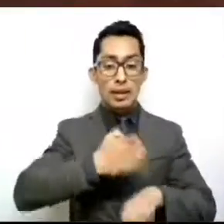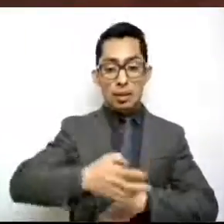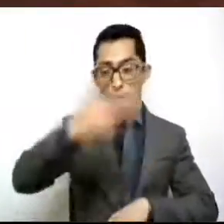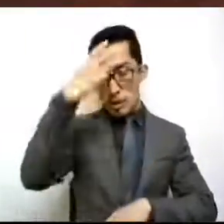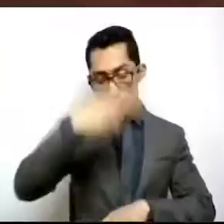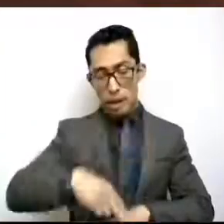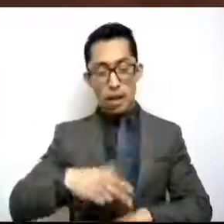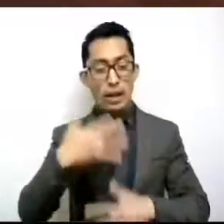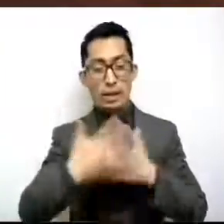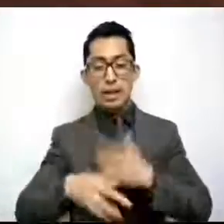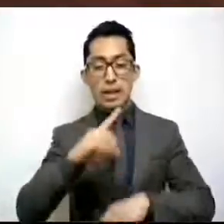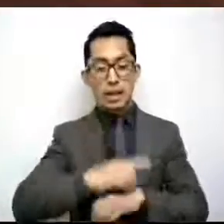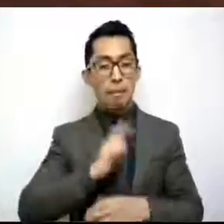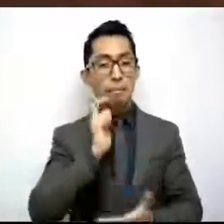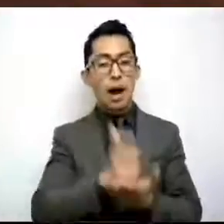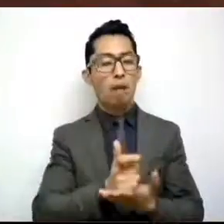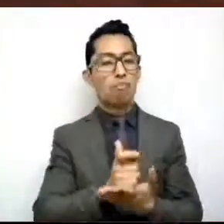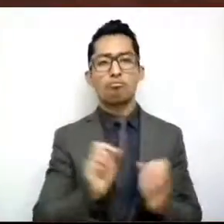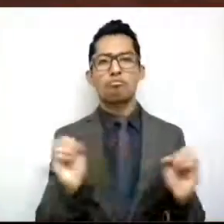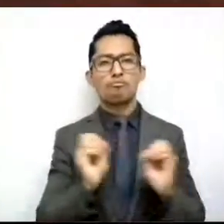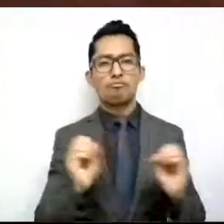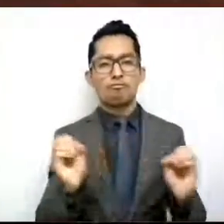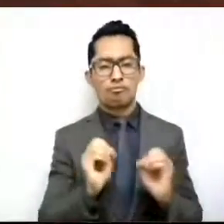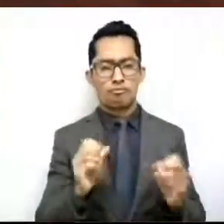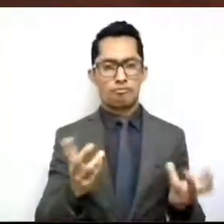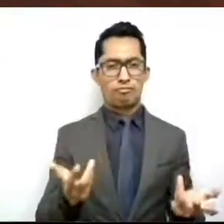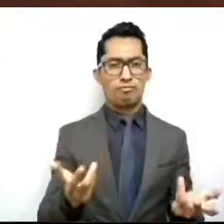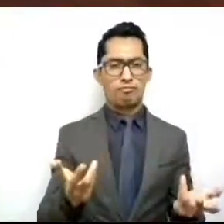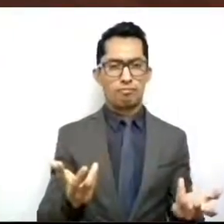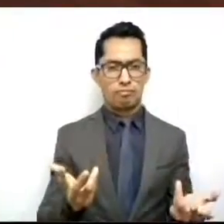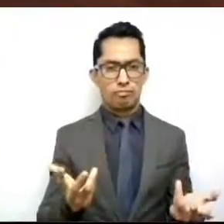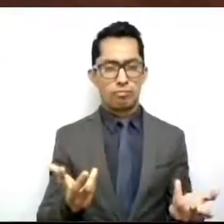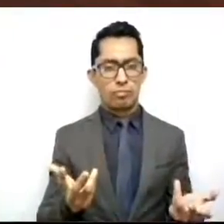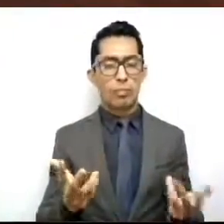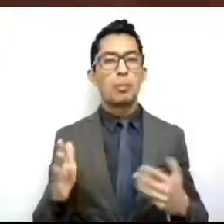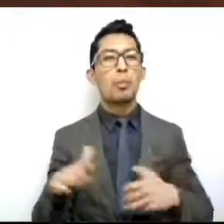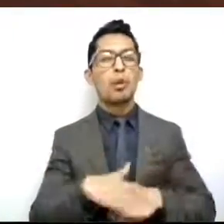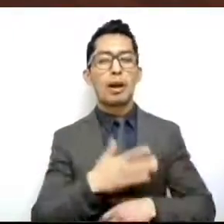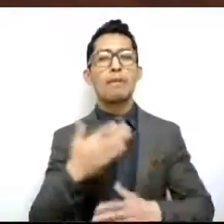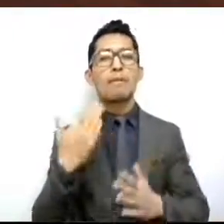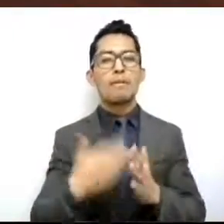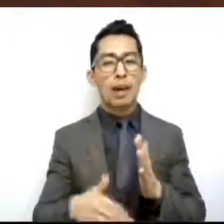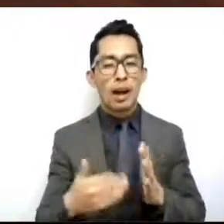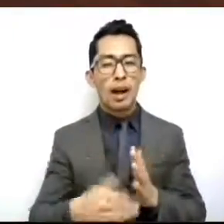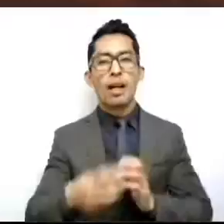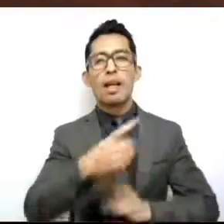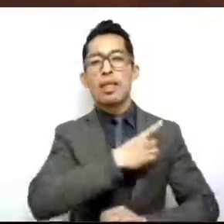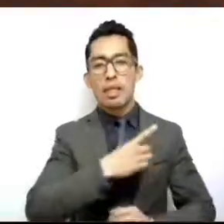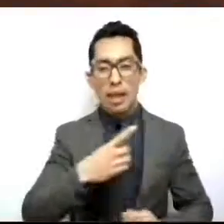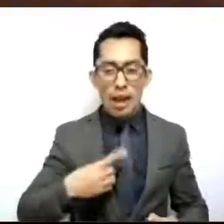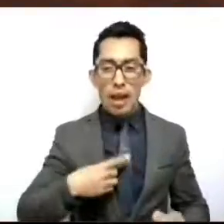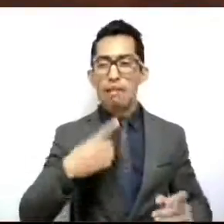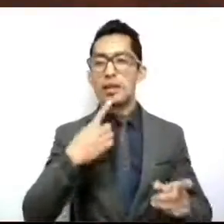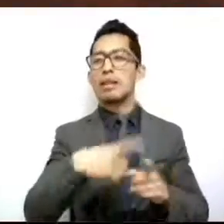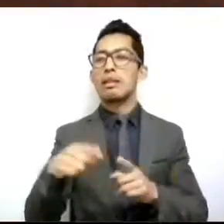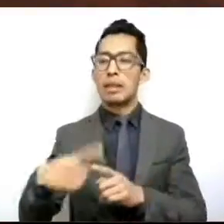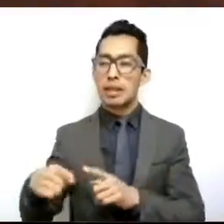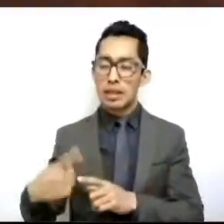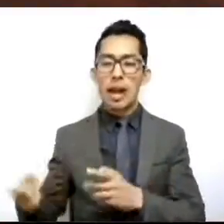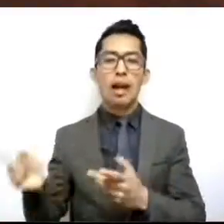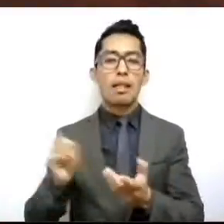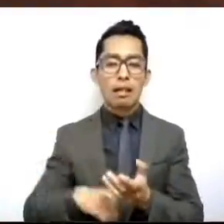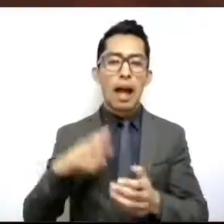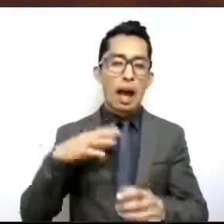la quincena. Y es bueno, por toda la deuda, por todos los laudos, por todas las cosas que se vienen